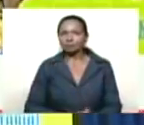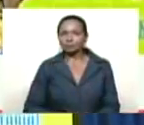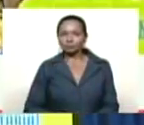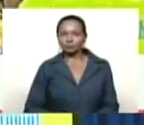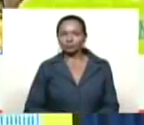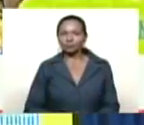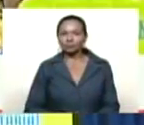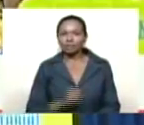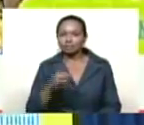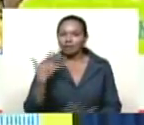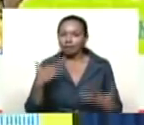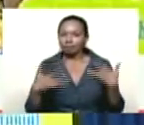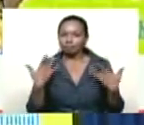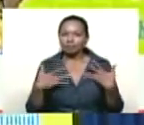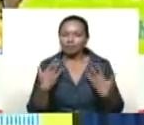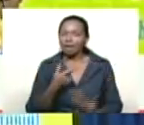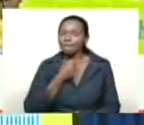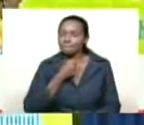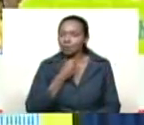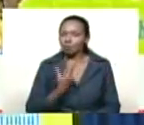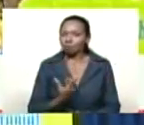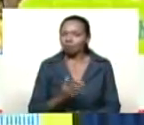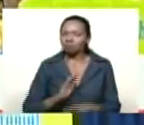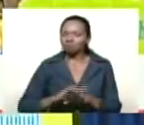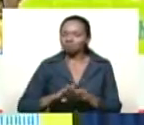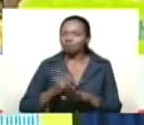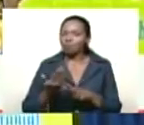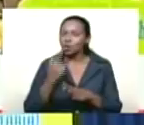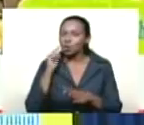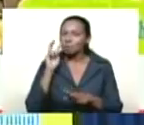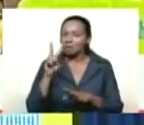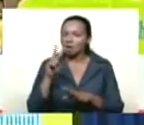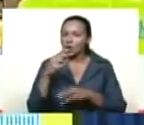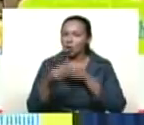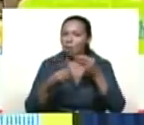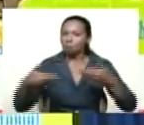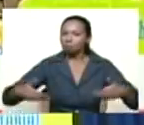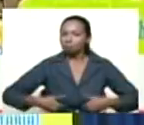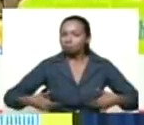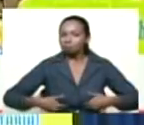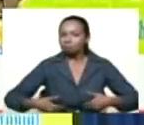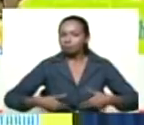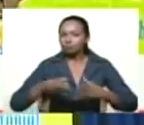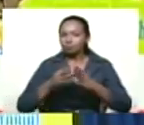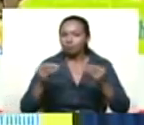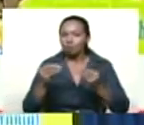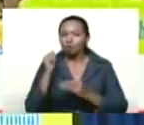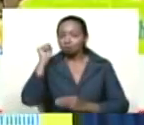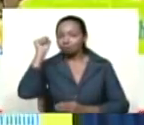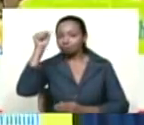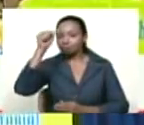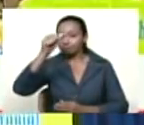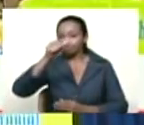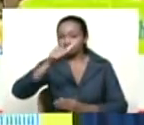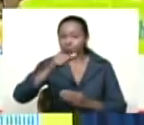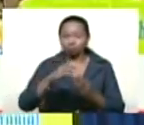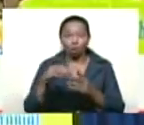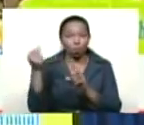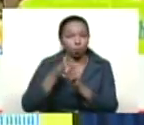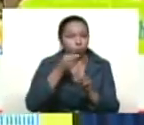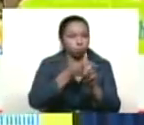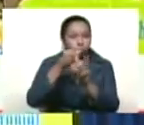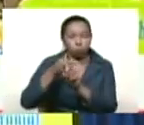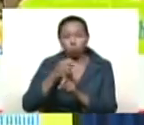en este tipo de actos, porque veo que todo el esfuerzo, toda la batalla que